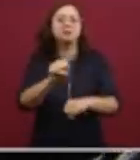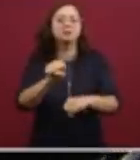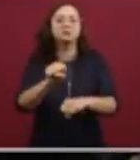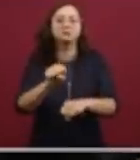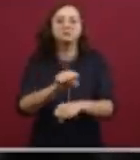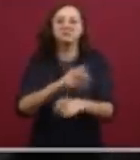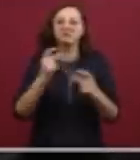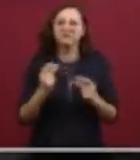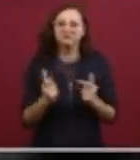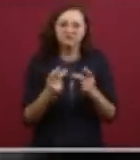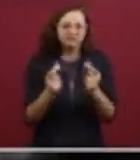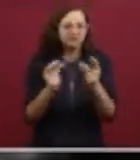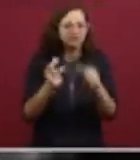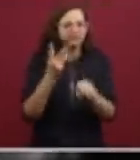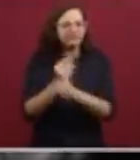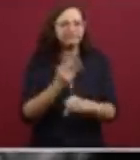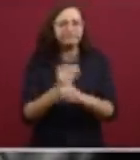la luz.